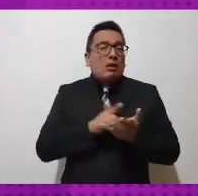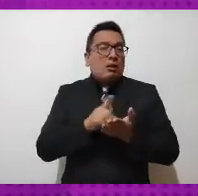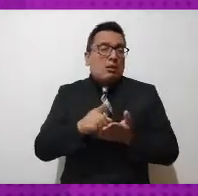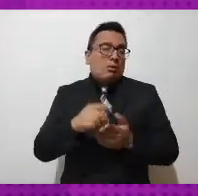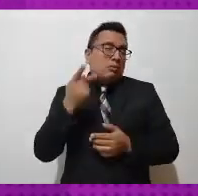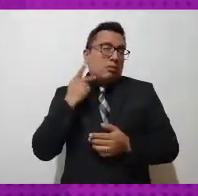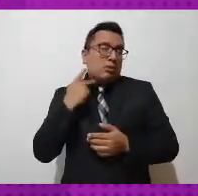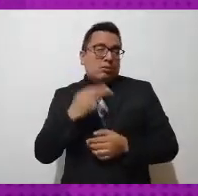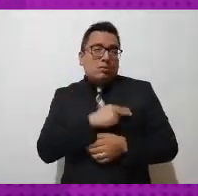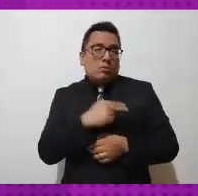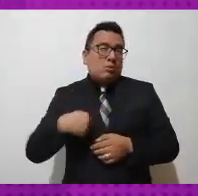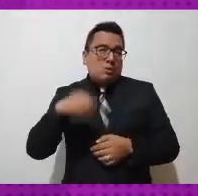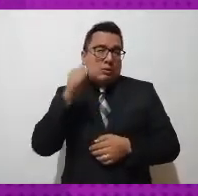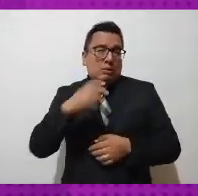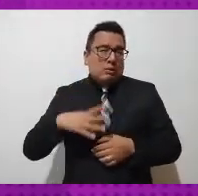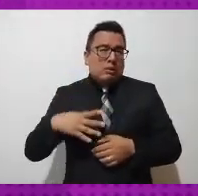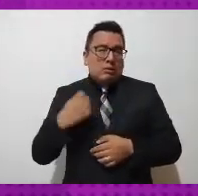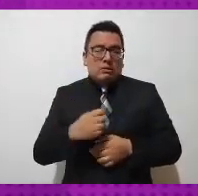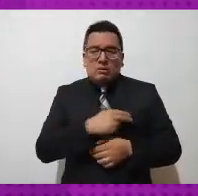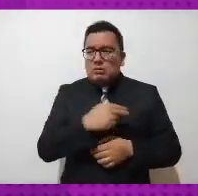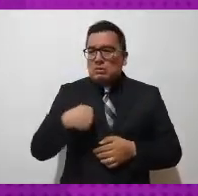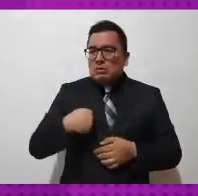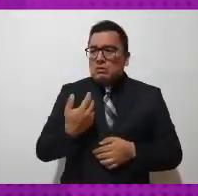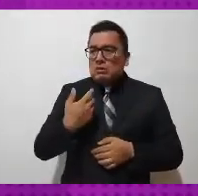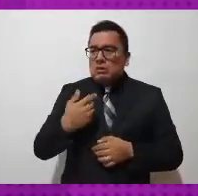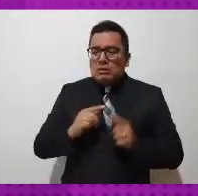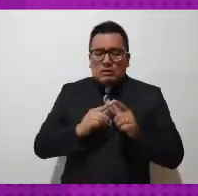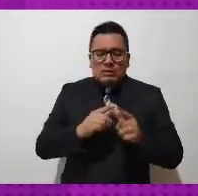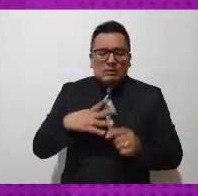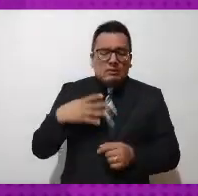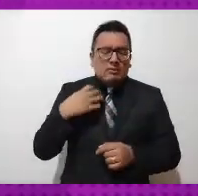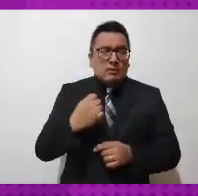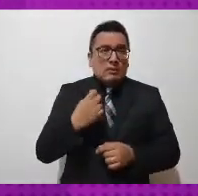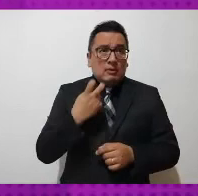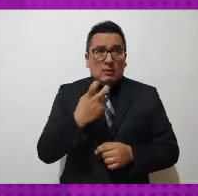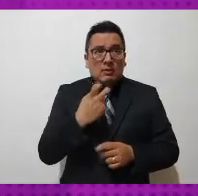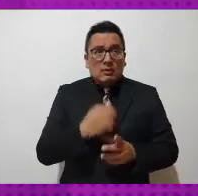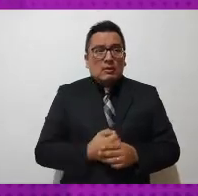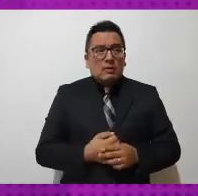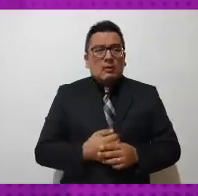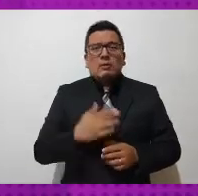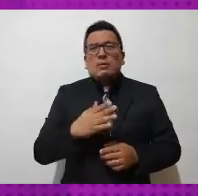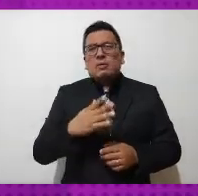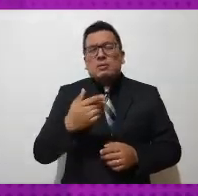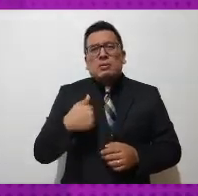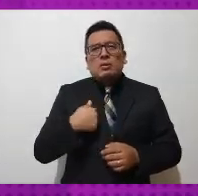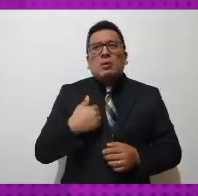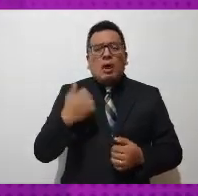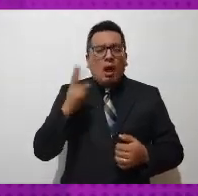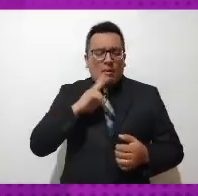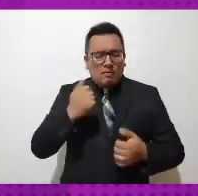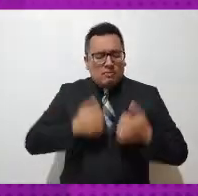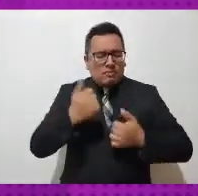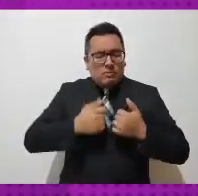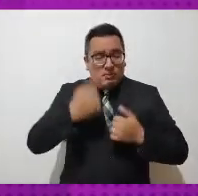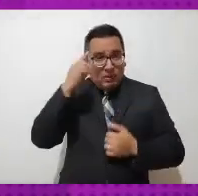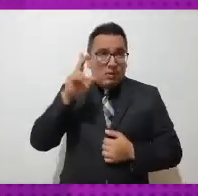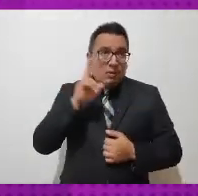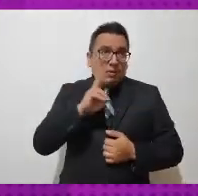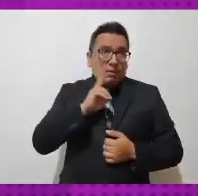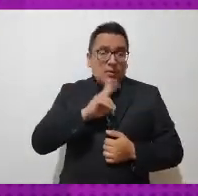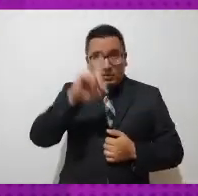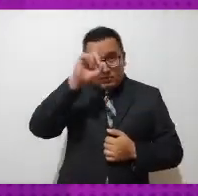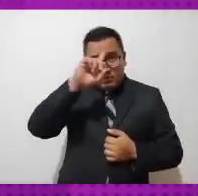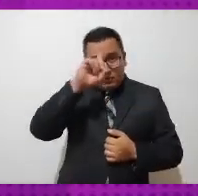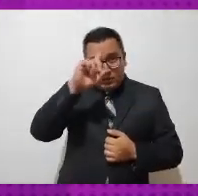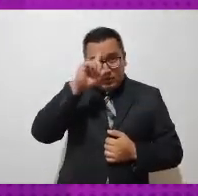político-electorales por los que tanto hemos luchado y seguimos luchando. Pues fue lo que me hizo concursar para el puesto de